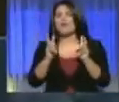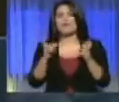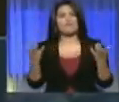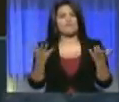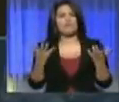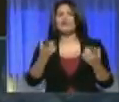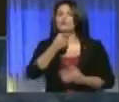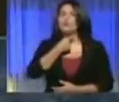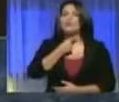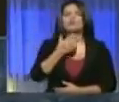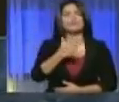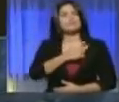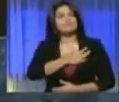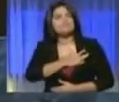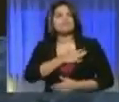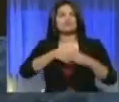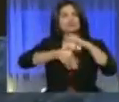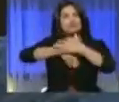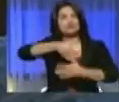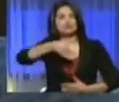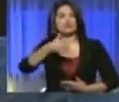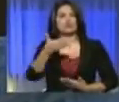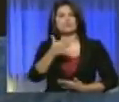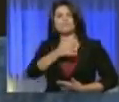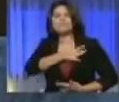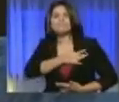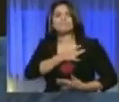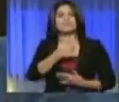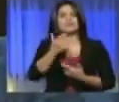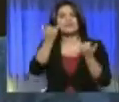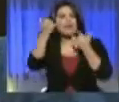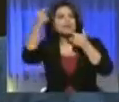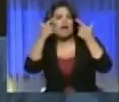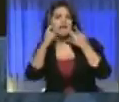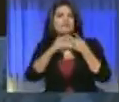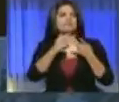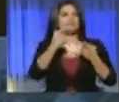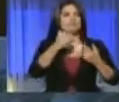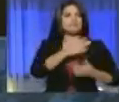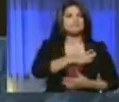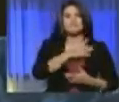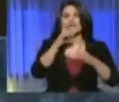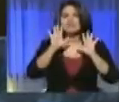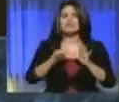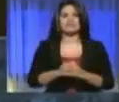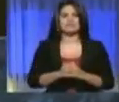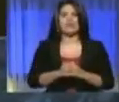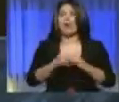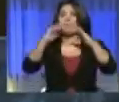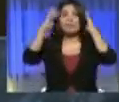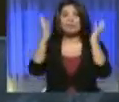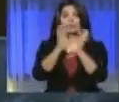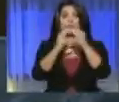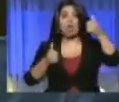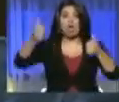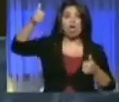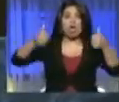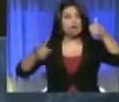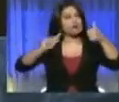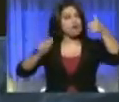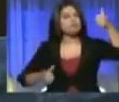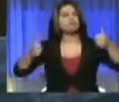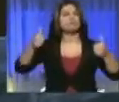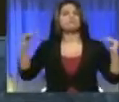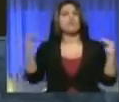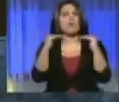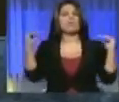profundamente suramericanista, bolivariana, chavista, en función del mundo pluripolar, el equilibrio del universo, el surgimiento de